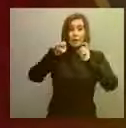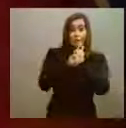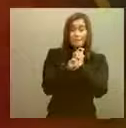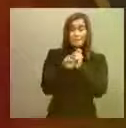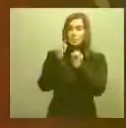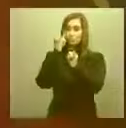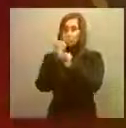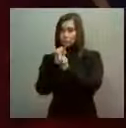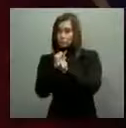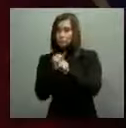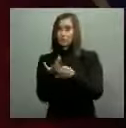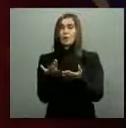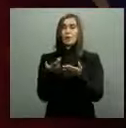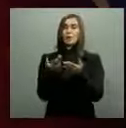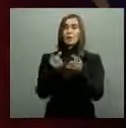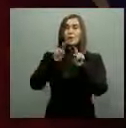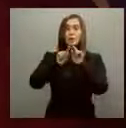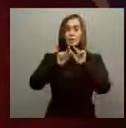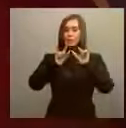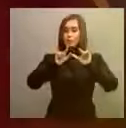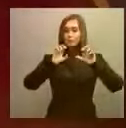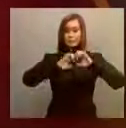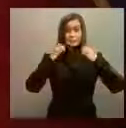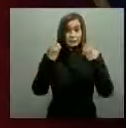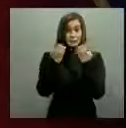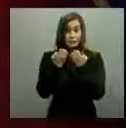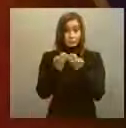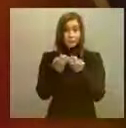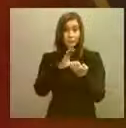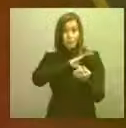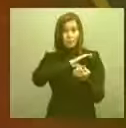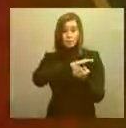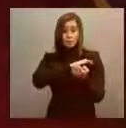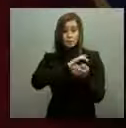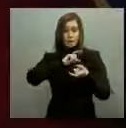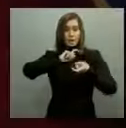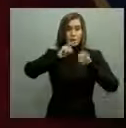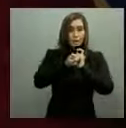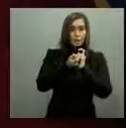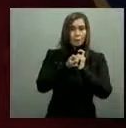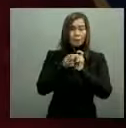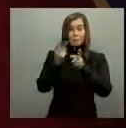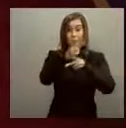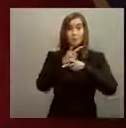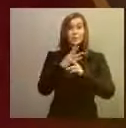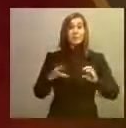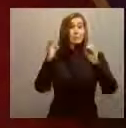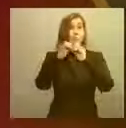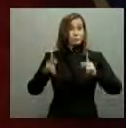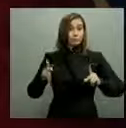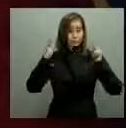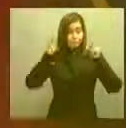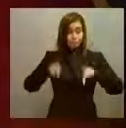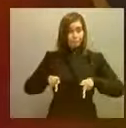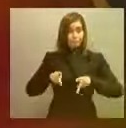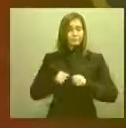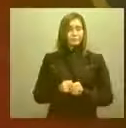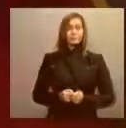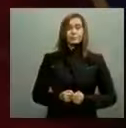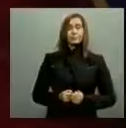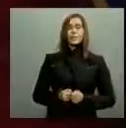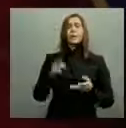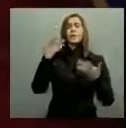operativa y funcional del cuerpo del orden para garantizar la seguridad ciudadana. Ya hemos comenzado un exitoso plan piloto